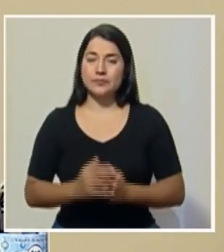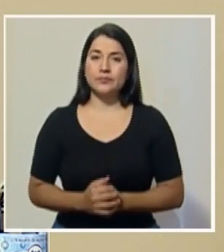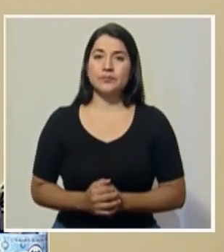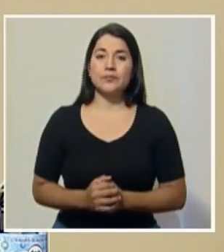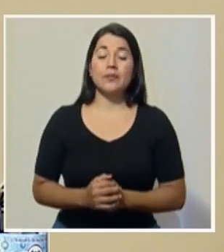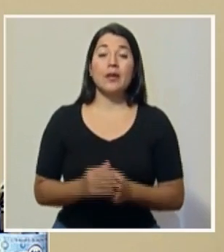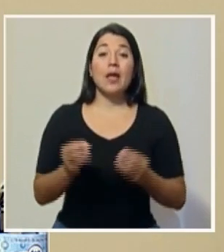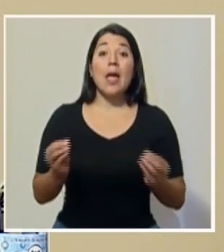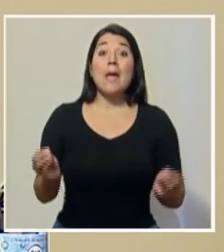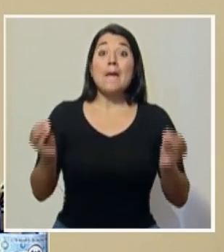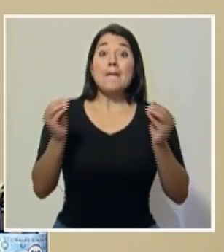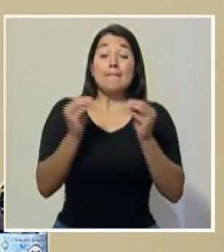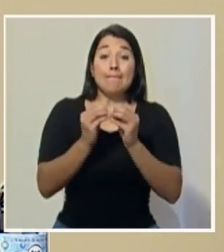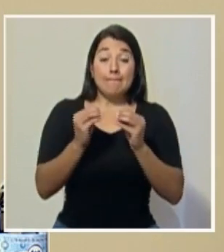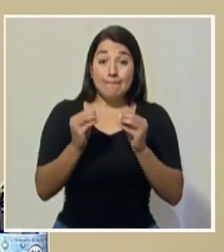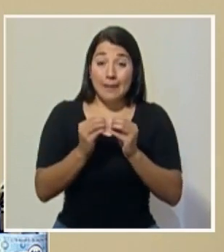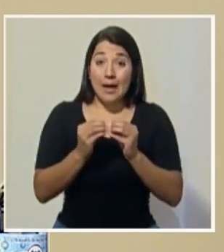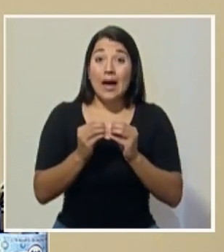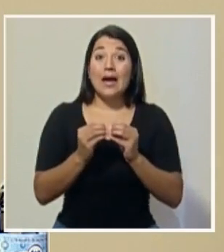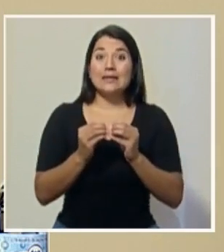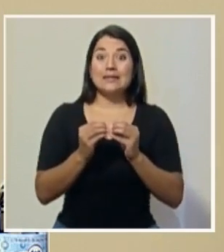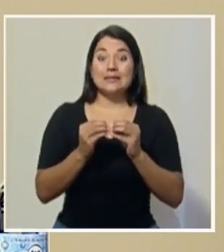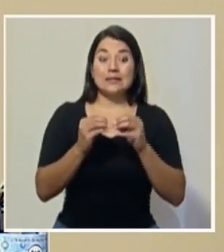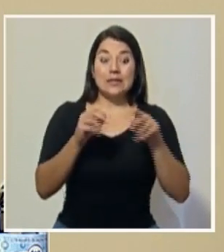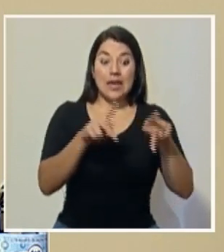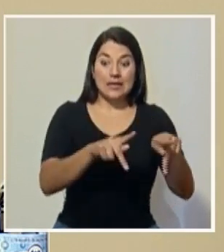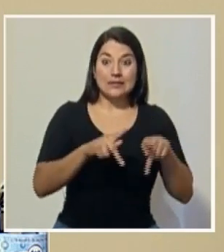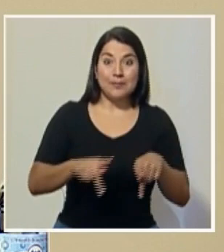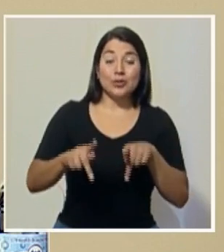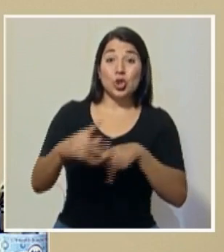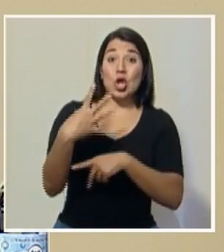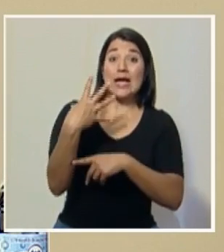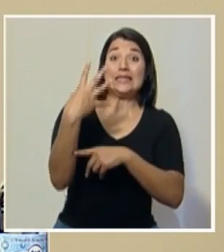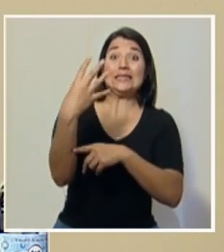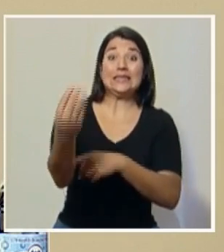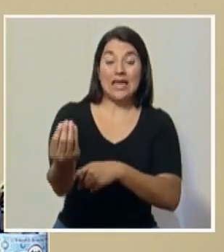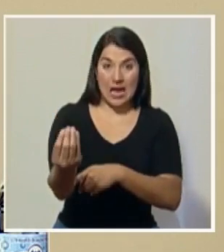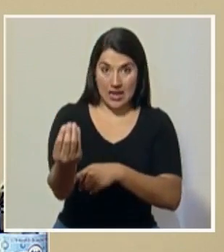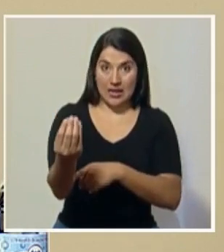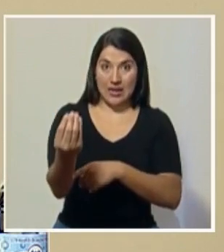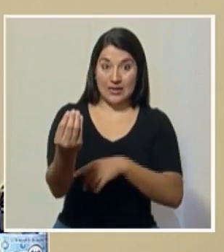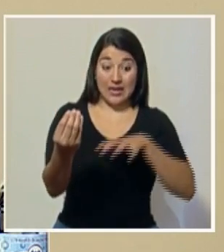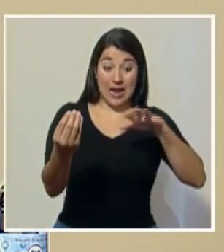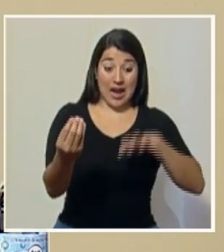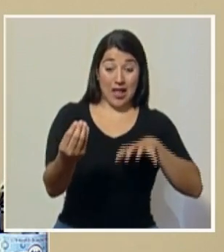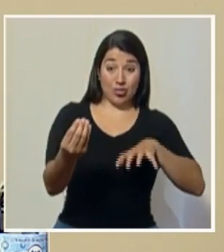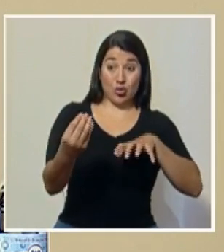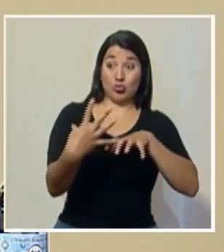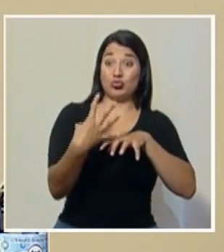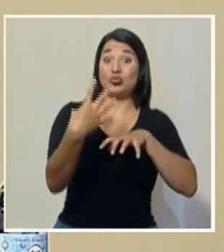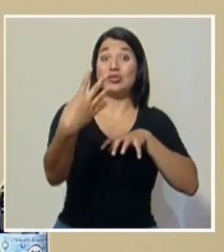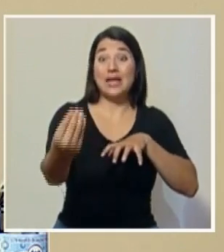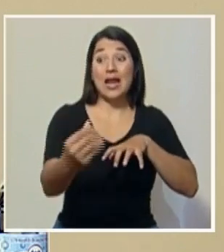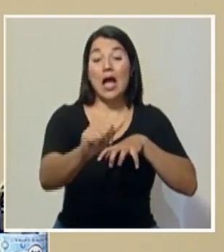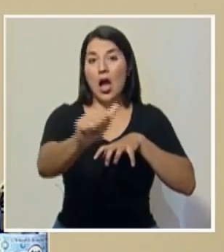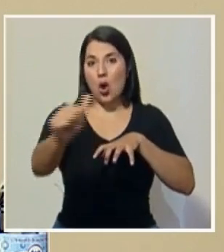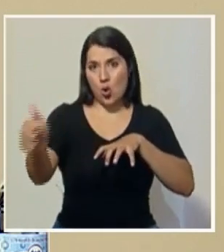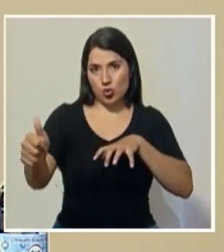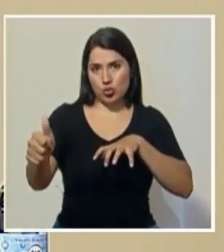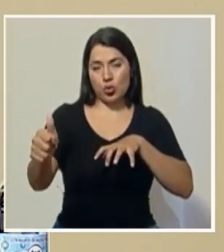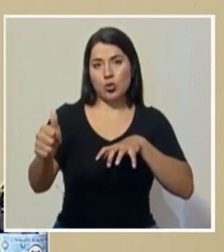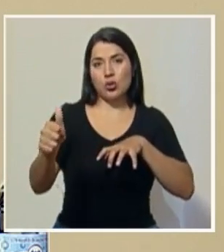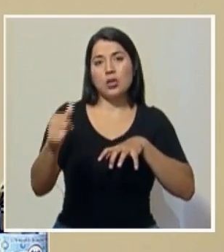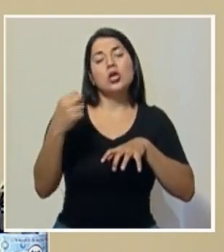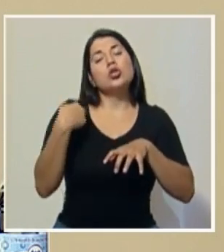Entre más movilidad, entre más la gente salga de su cantón de residencia, obviamente